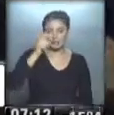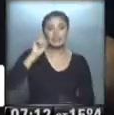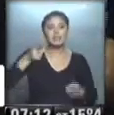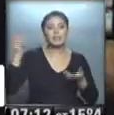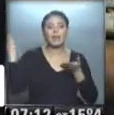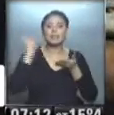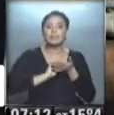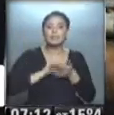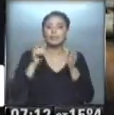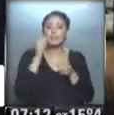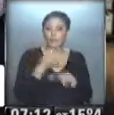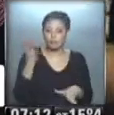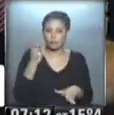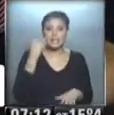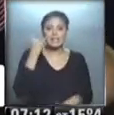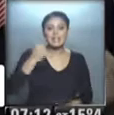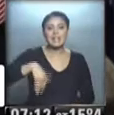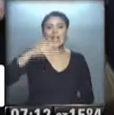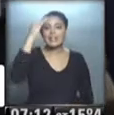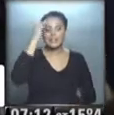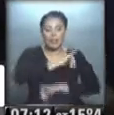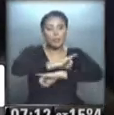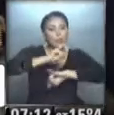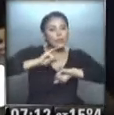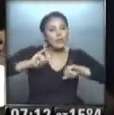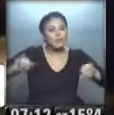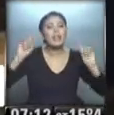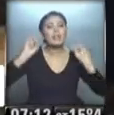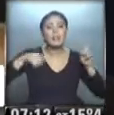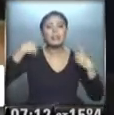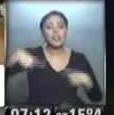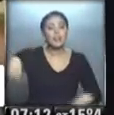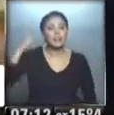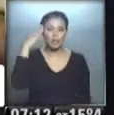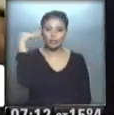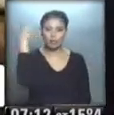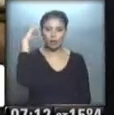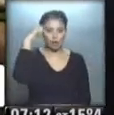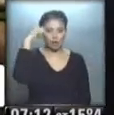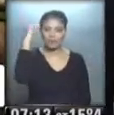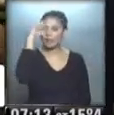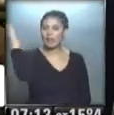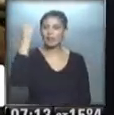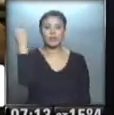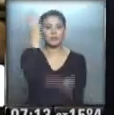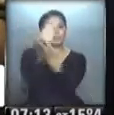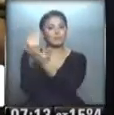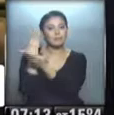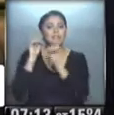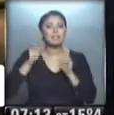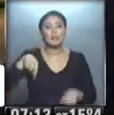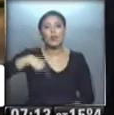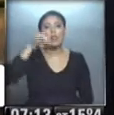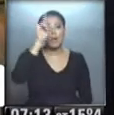sociología cuenta con más de 15 publicaciones y participó en importantes congresos internacionales estos cursos y seminarios en universidades